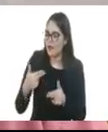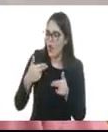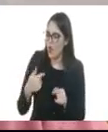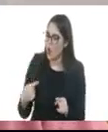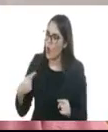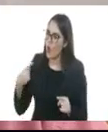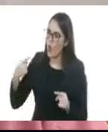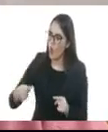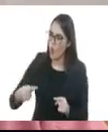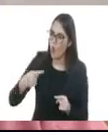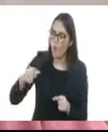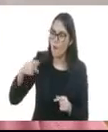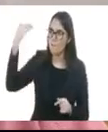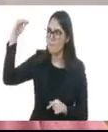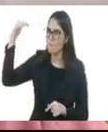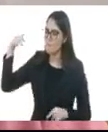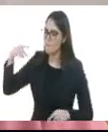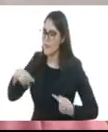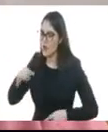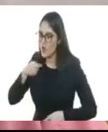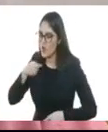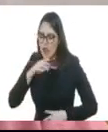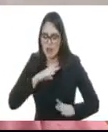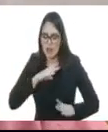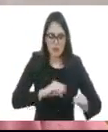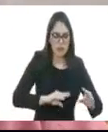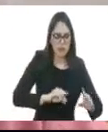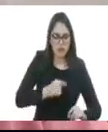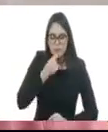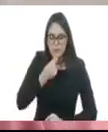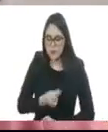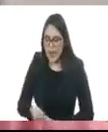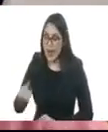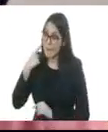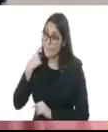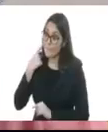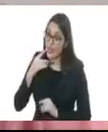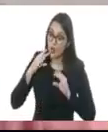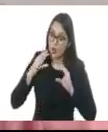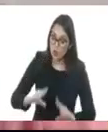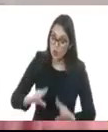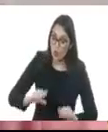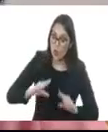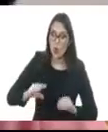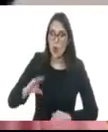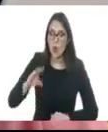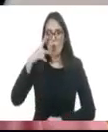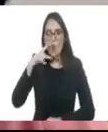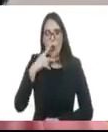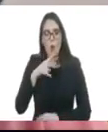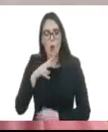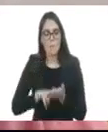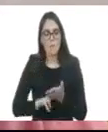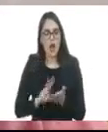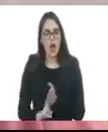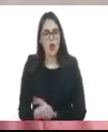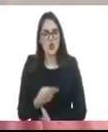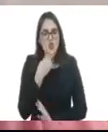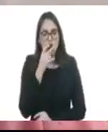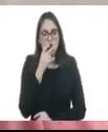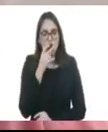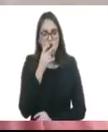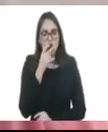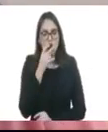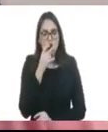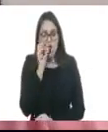los pequeños y transmitiendo sus valores, porque más allá de la lengua, no es solo la lengua lo que se